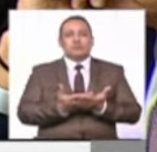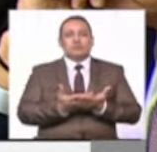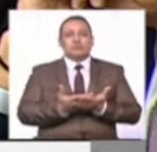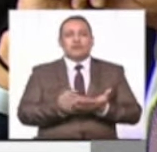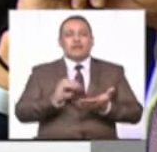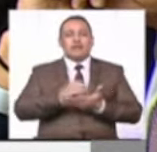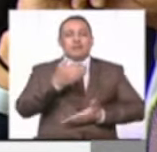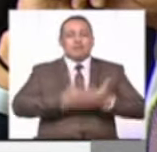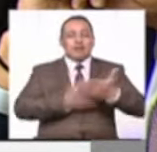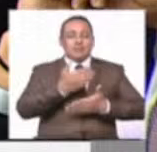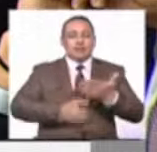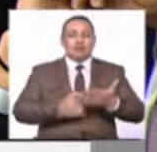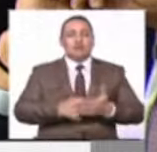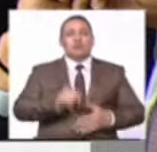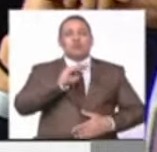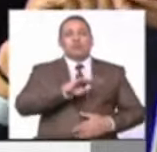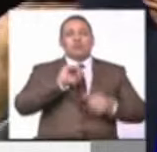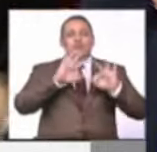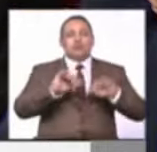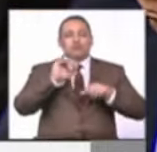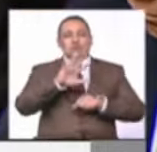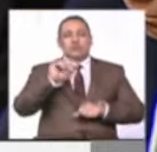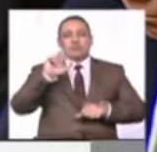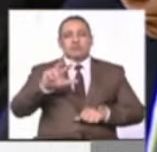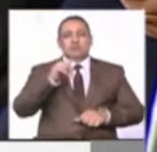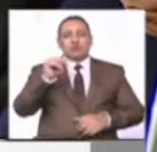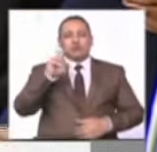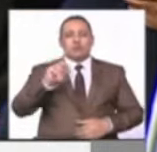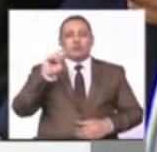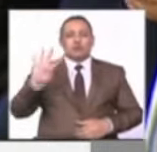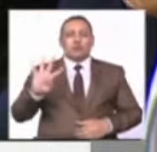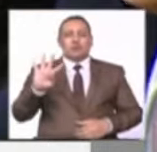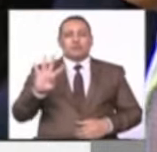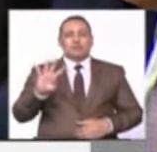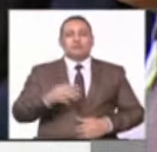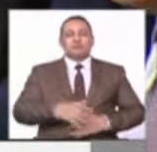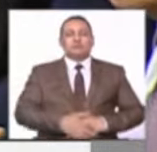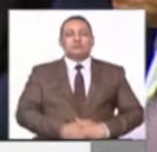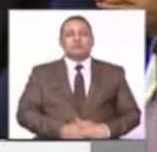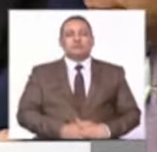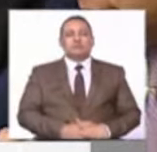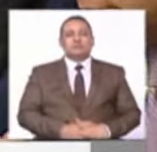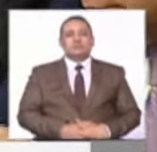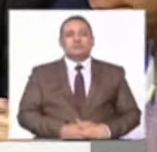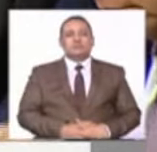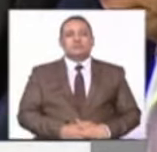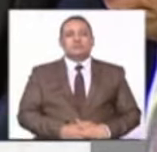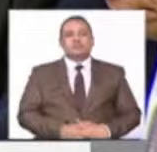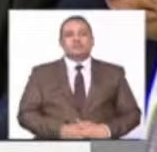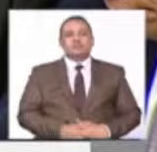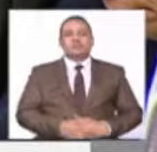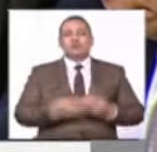el expediente 48 del 2004 del tribunal